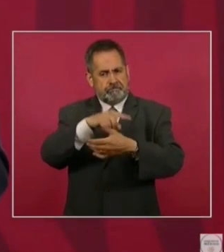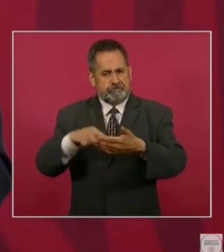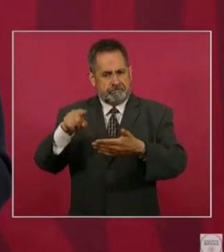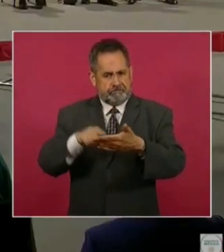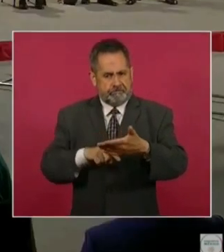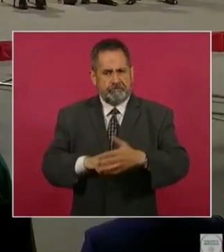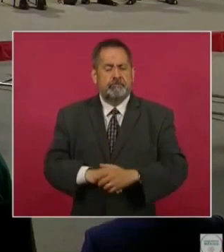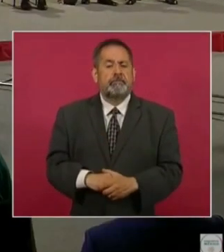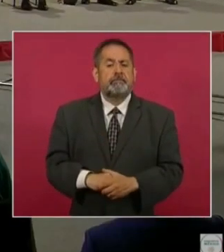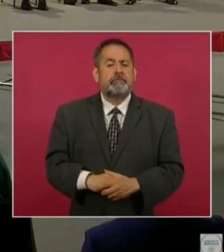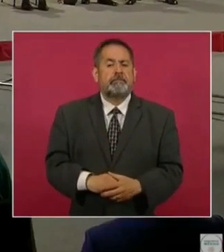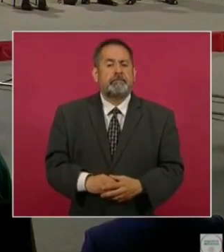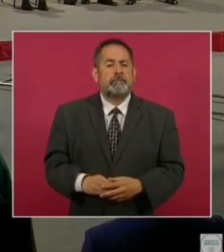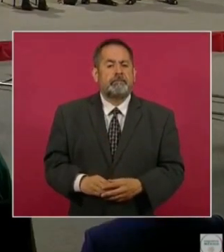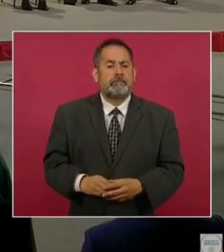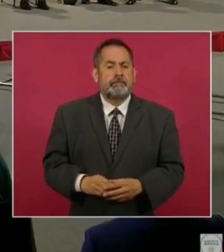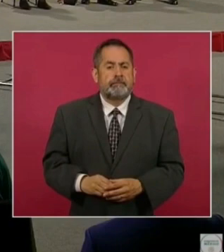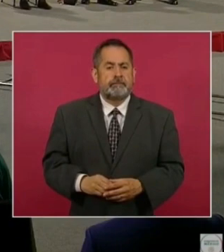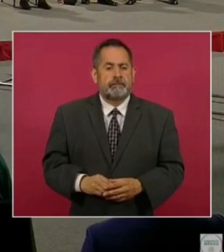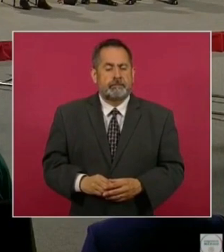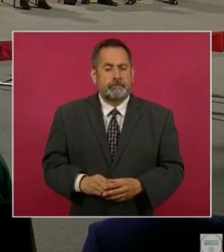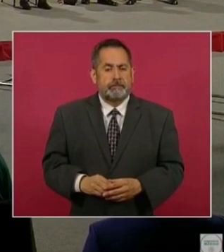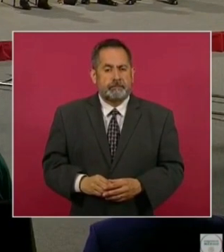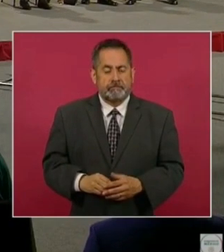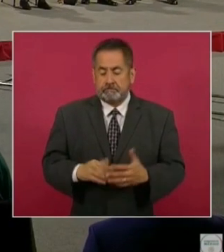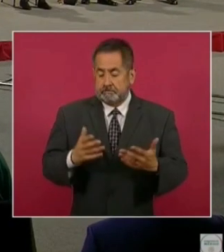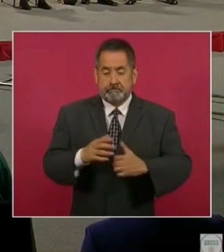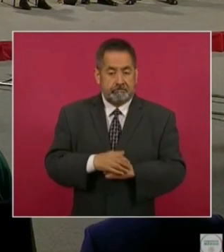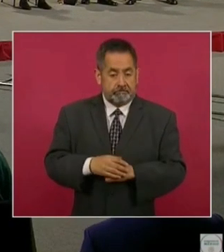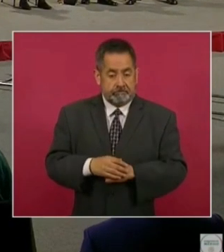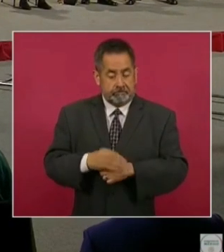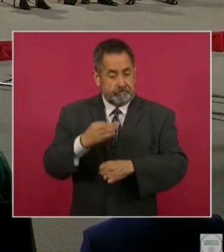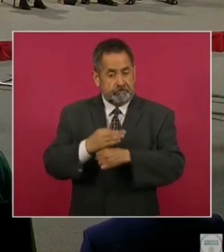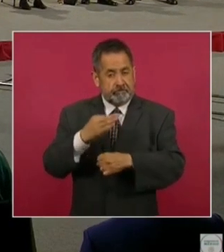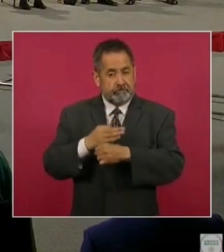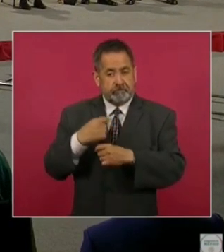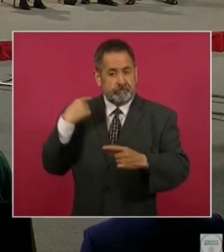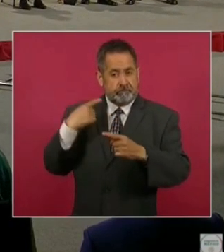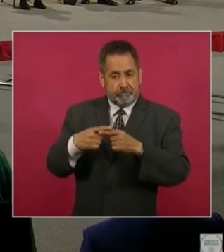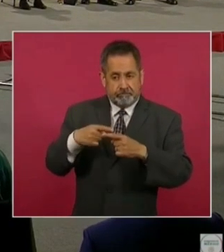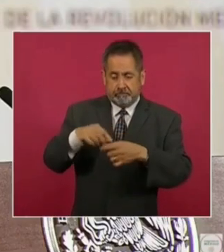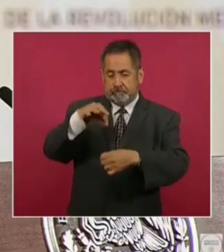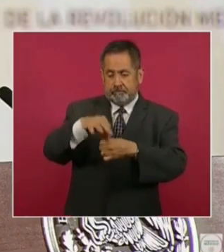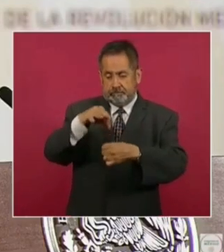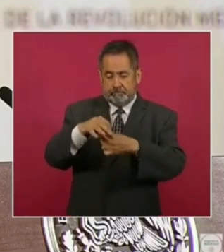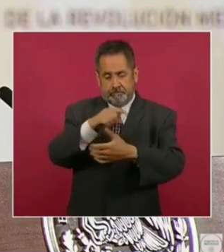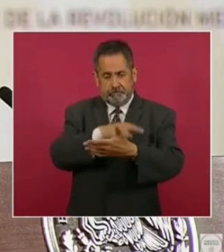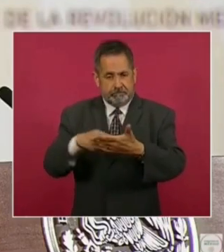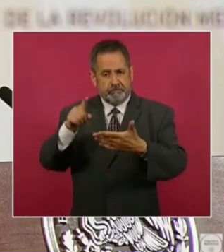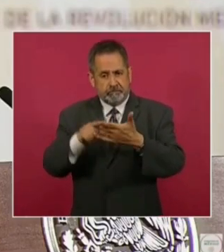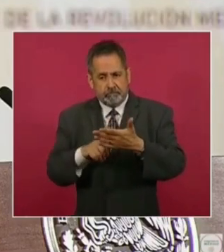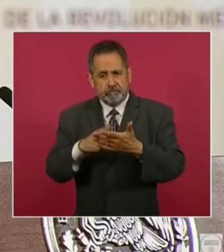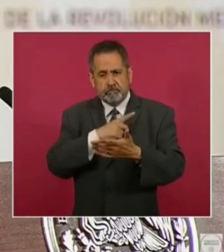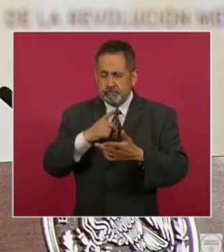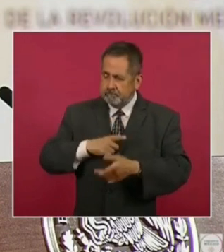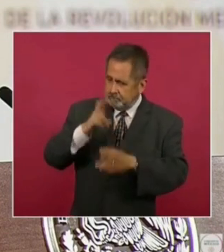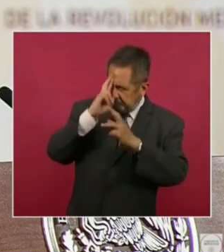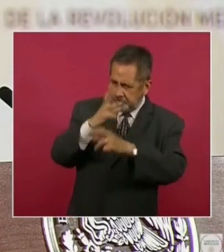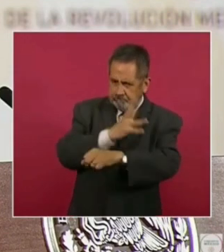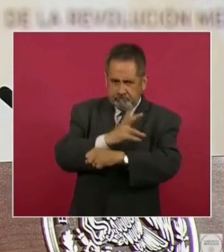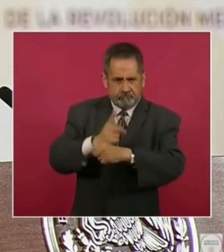gasto público, el designar mediante el voto las máximas autoridades electorales, reducir el hielo, ampliar de esa forma a